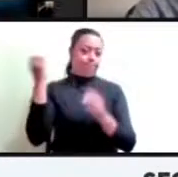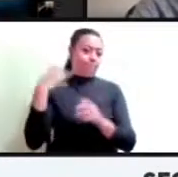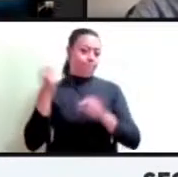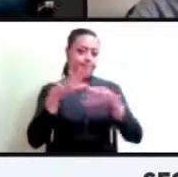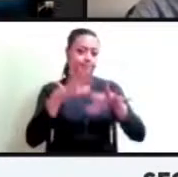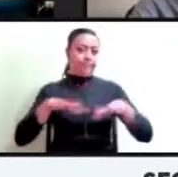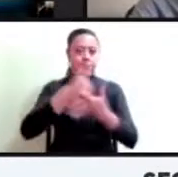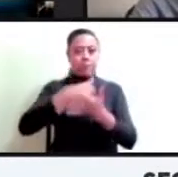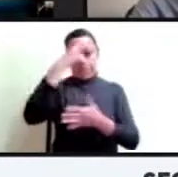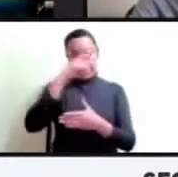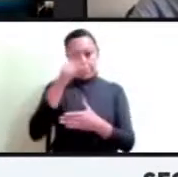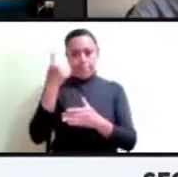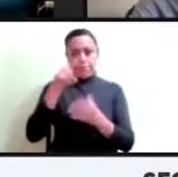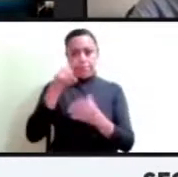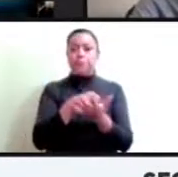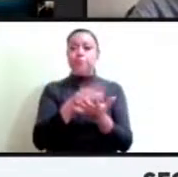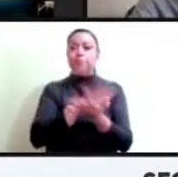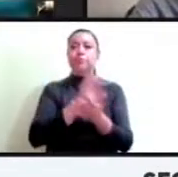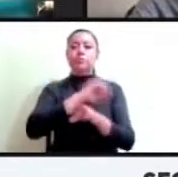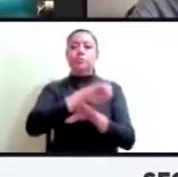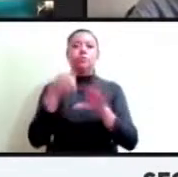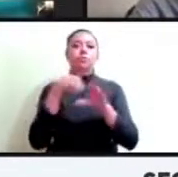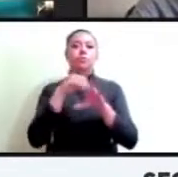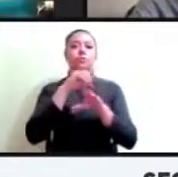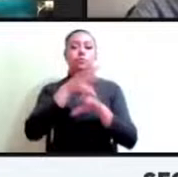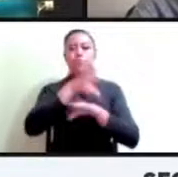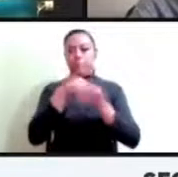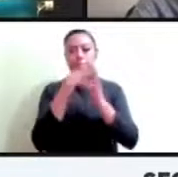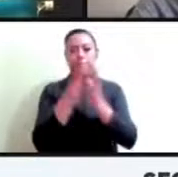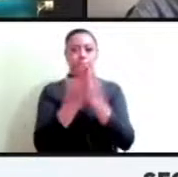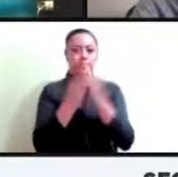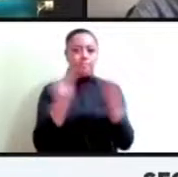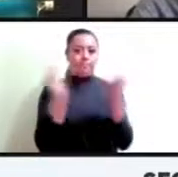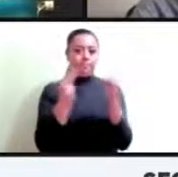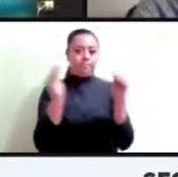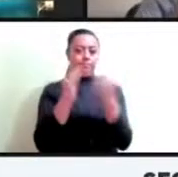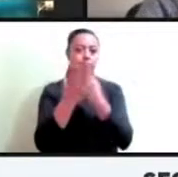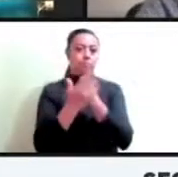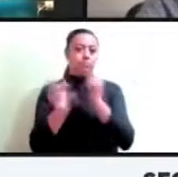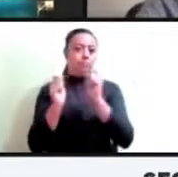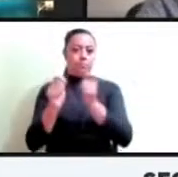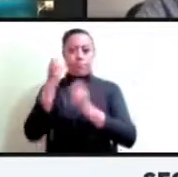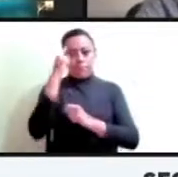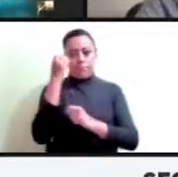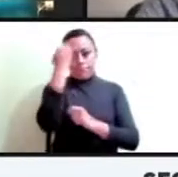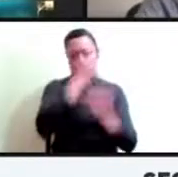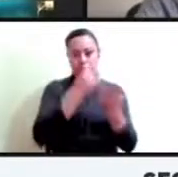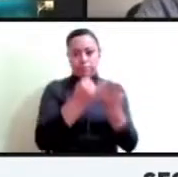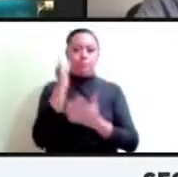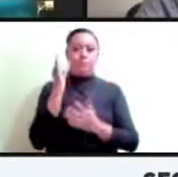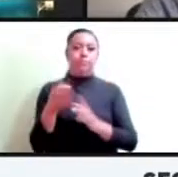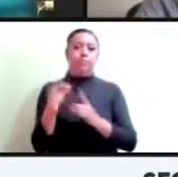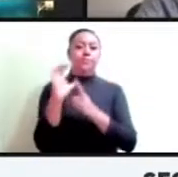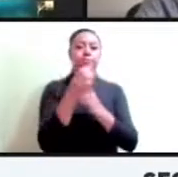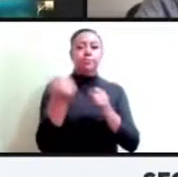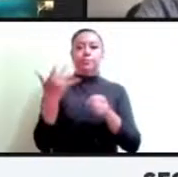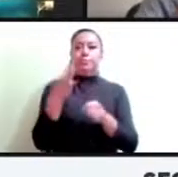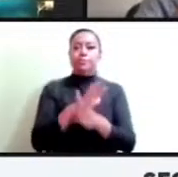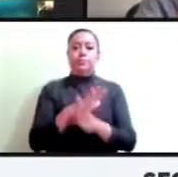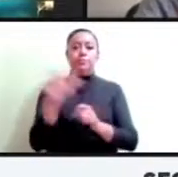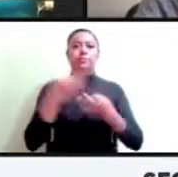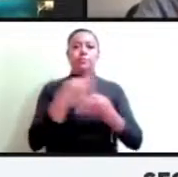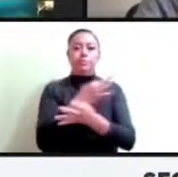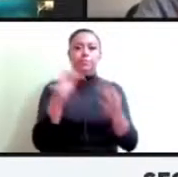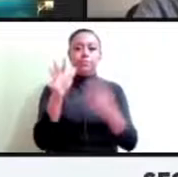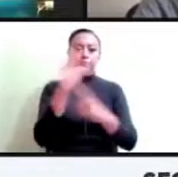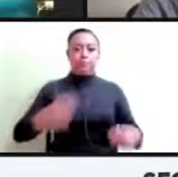su inserción íntegra en el día de los debates y se turnará para su análisis y dictamen a la Comisión de Administración Pública Local.